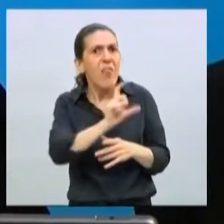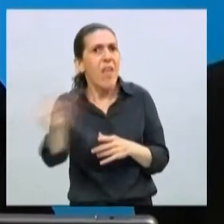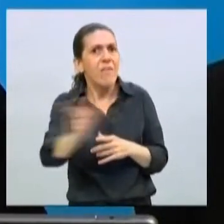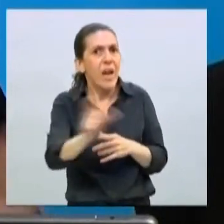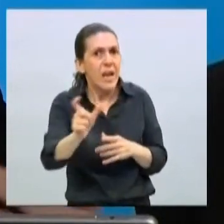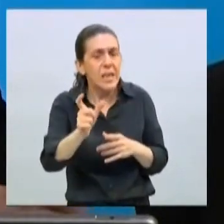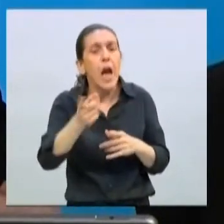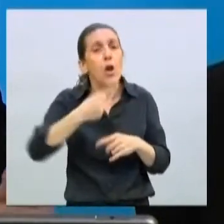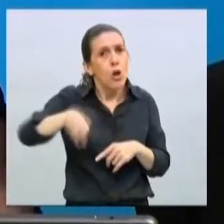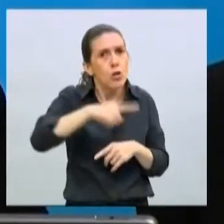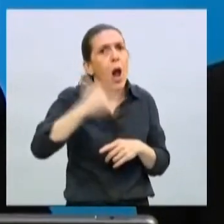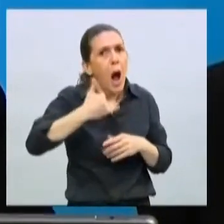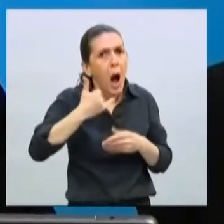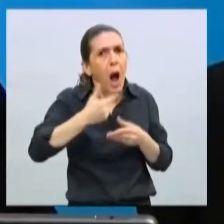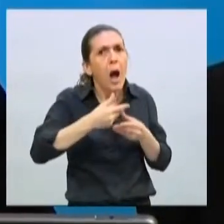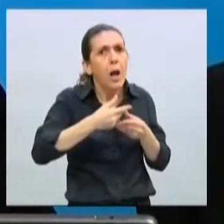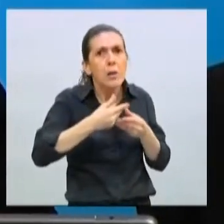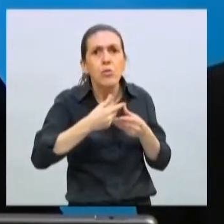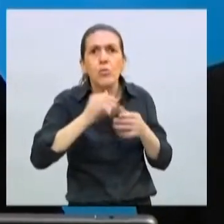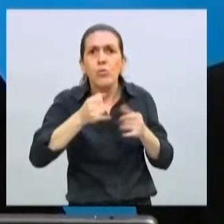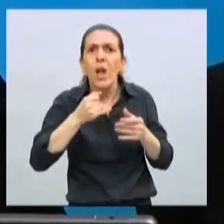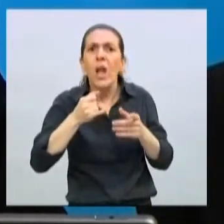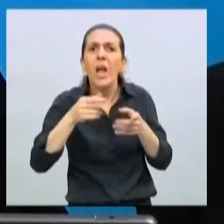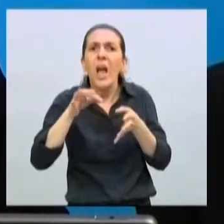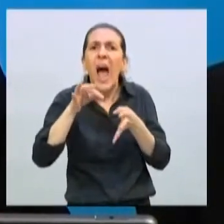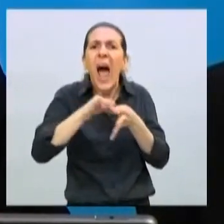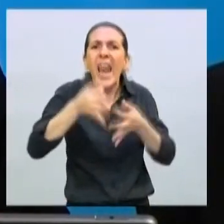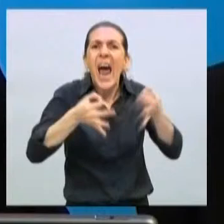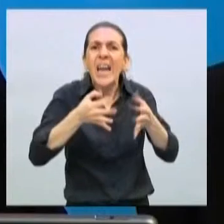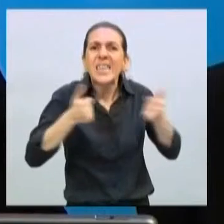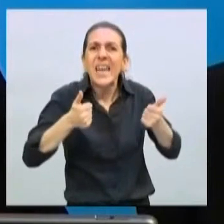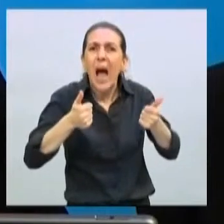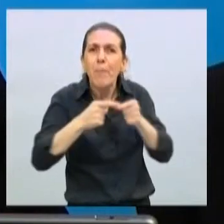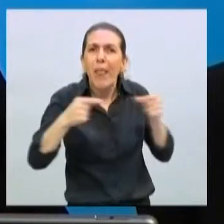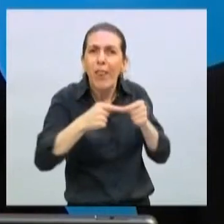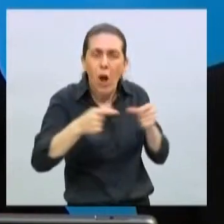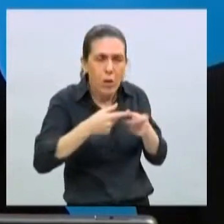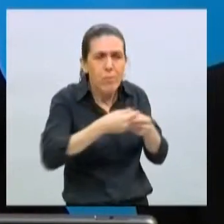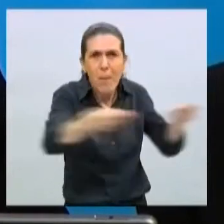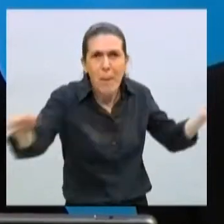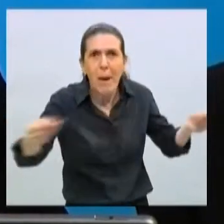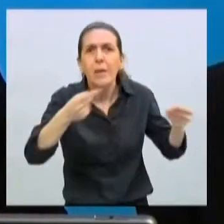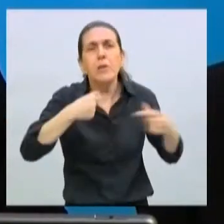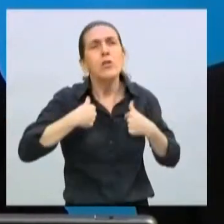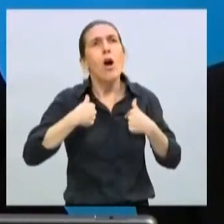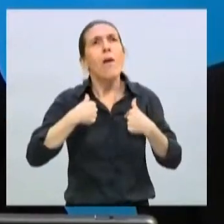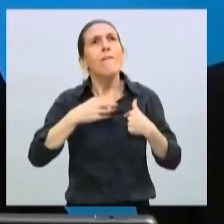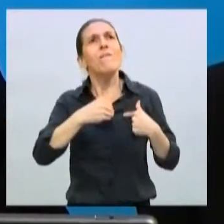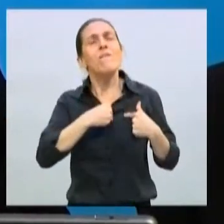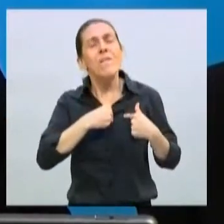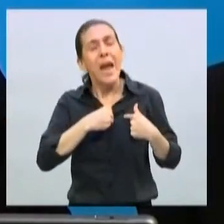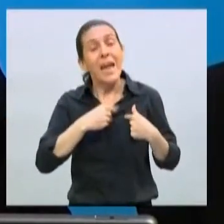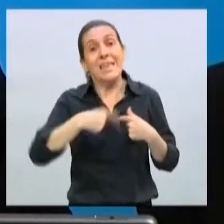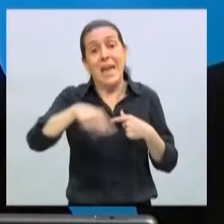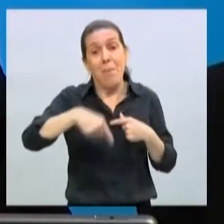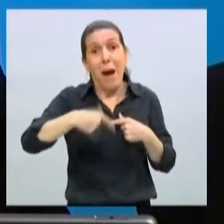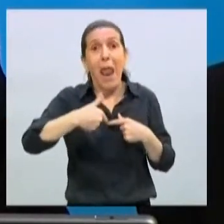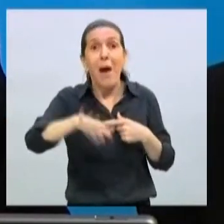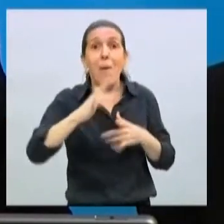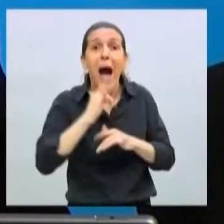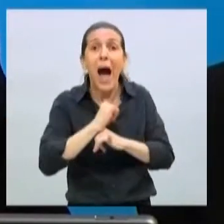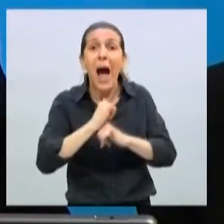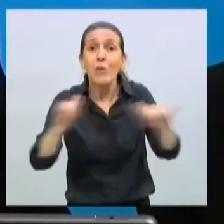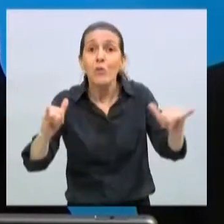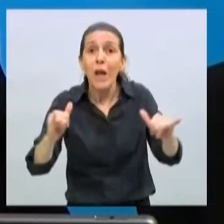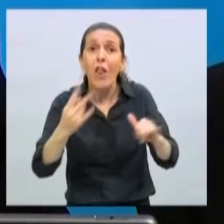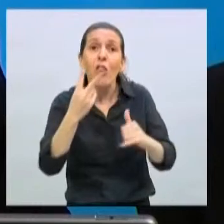Estamos distribuyendo los test rápidos. Yo tengo mucha esperanza de que esta semana podamos anunciar